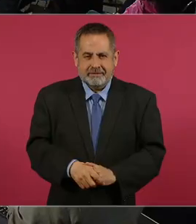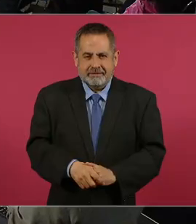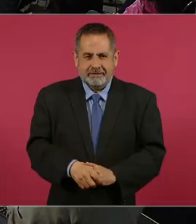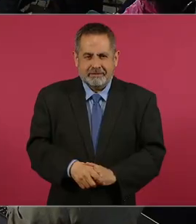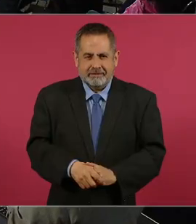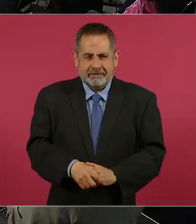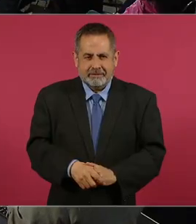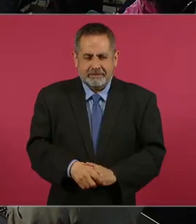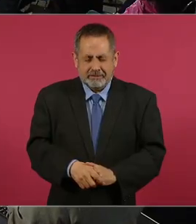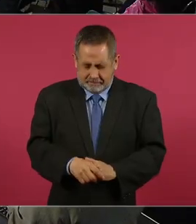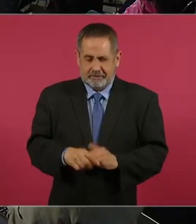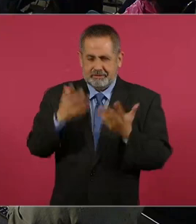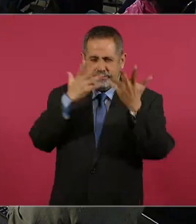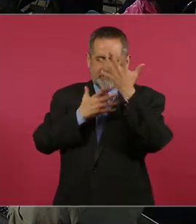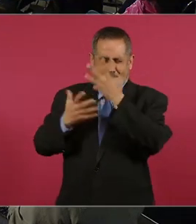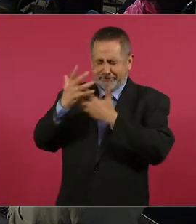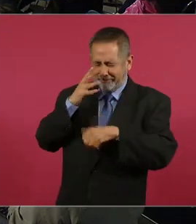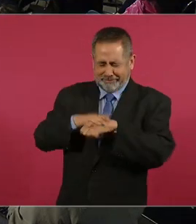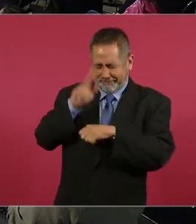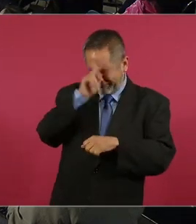Ahora ya me confundiste más.